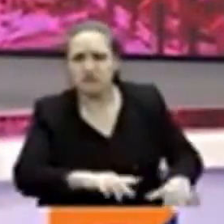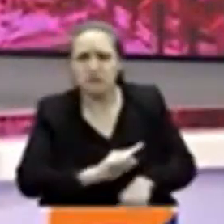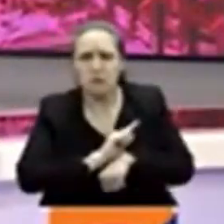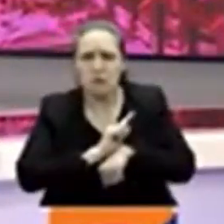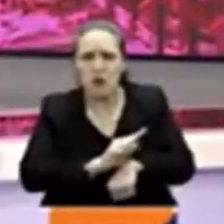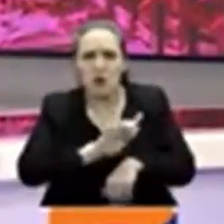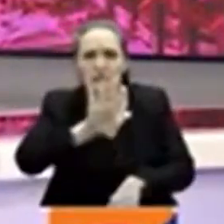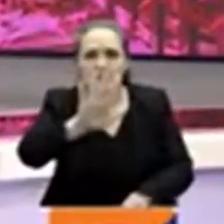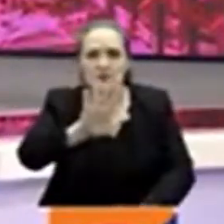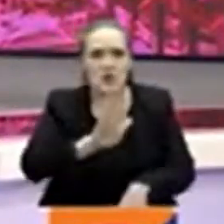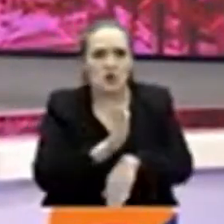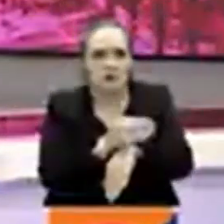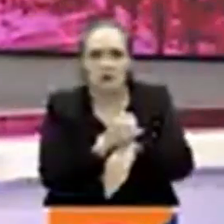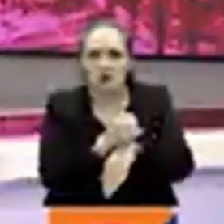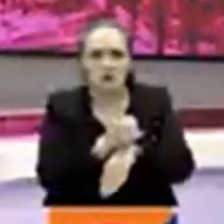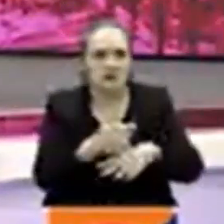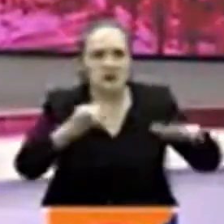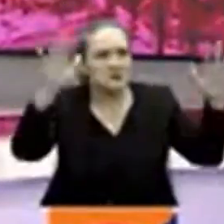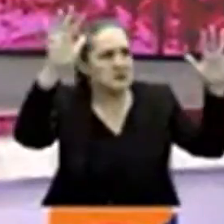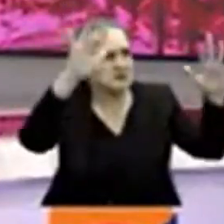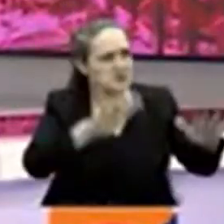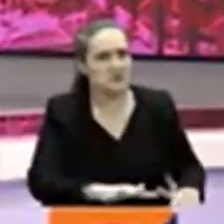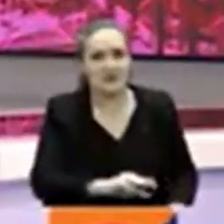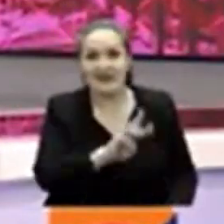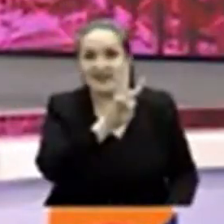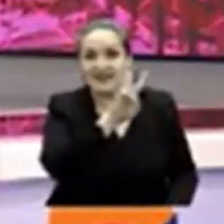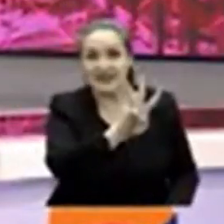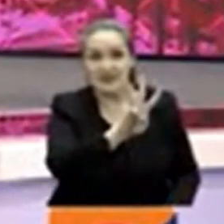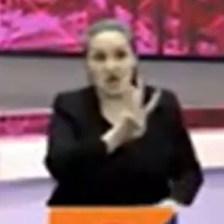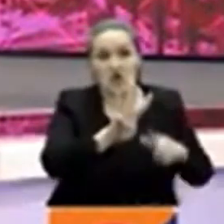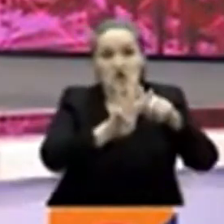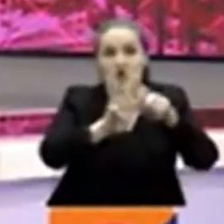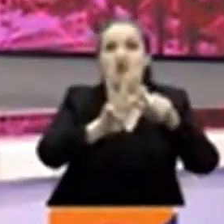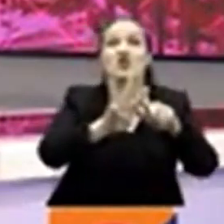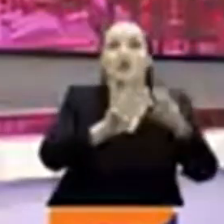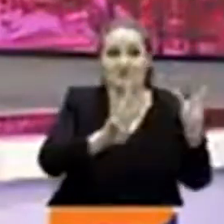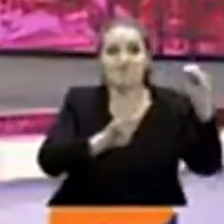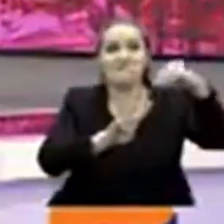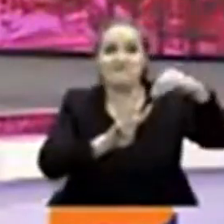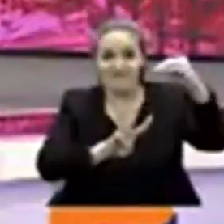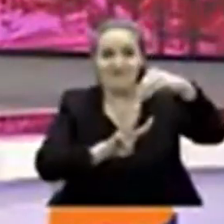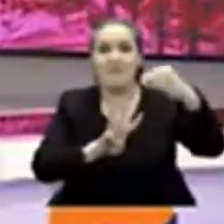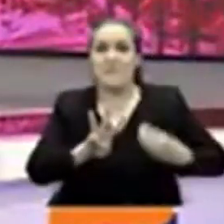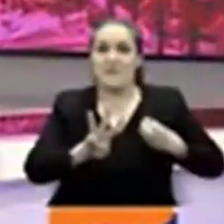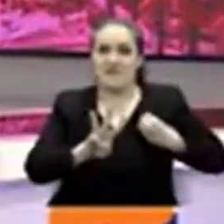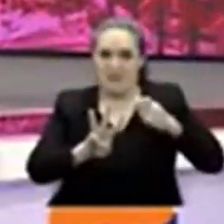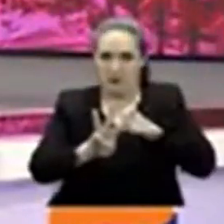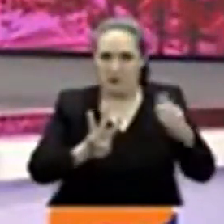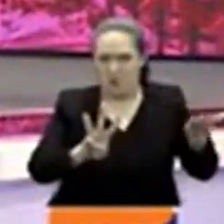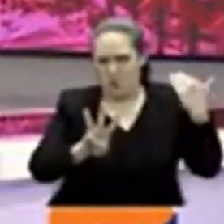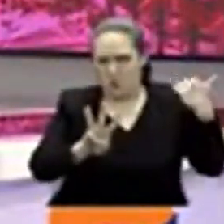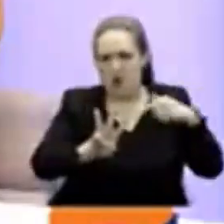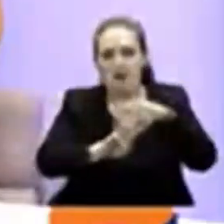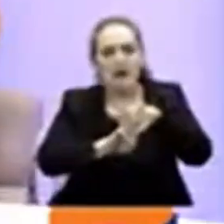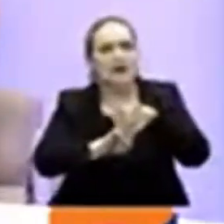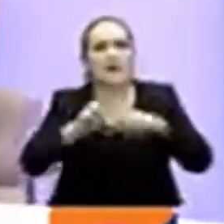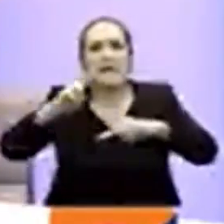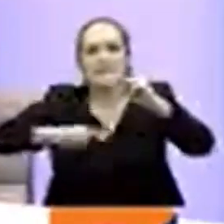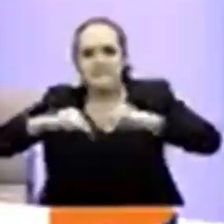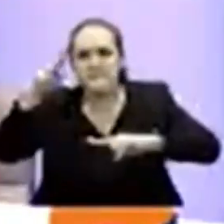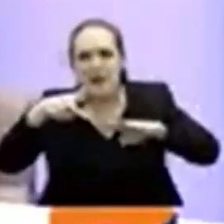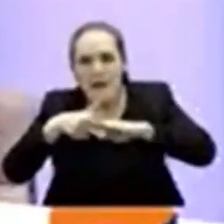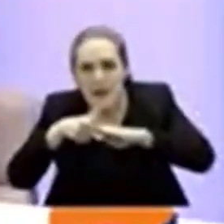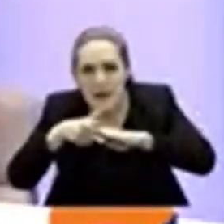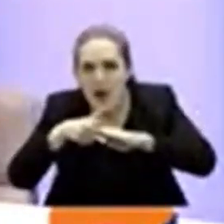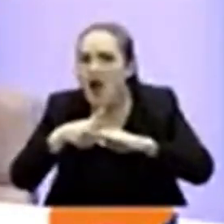que cayeran las 3 unidades. 2 de ellas estuvieron habitadas por un tiempo. La otra quedó en construcción. Ismael Tobón,